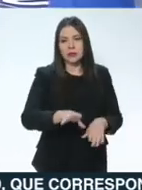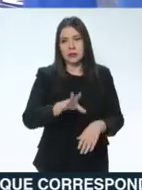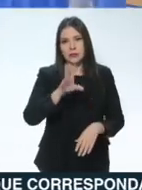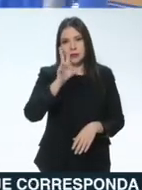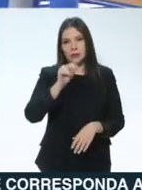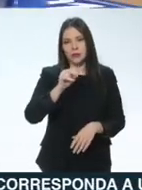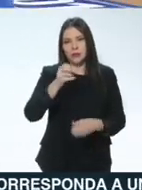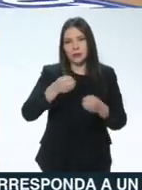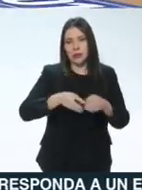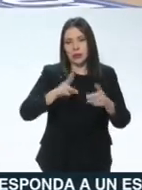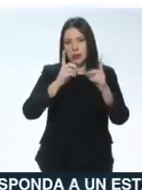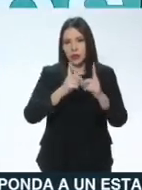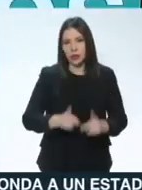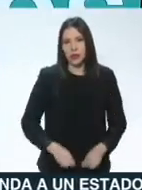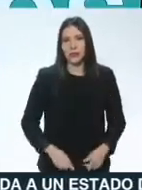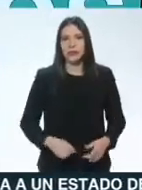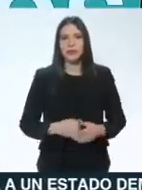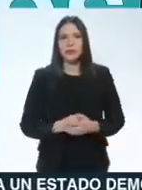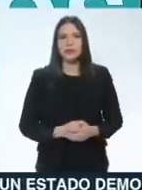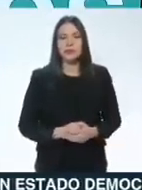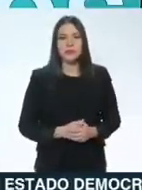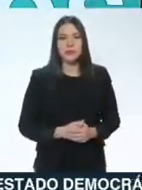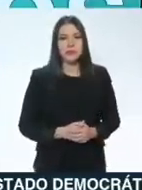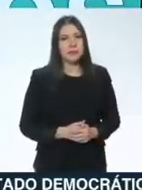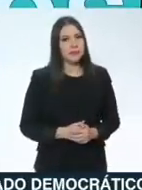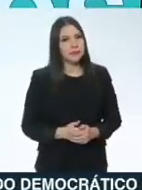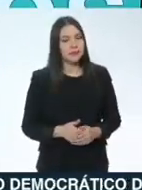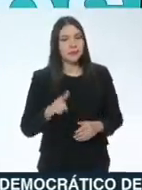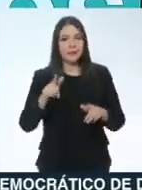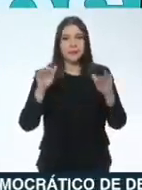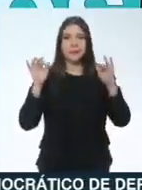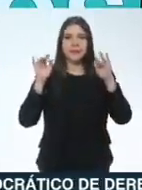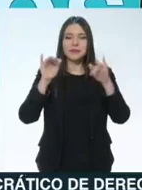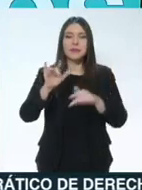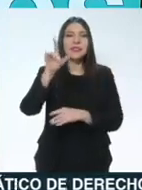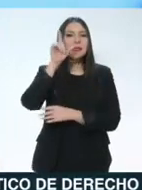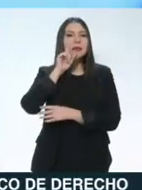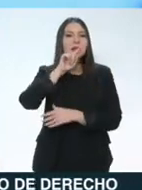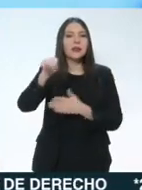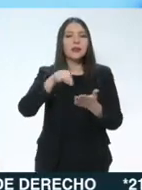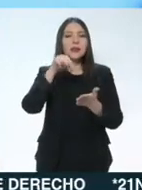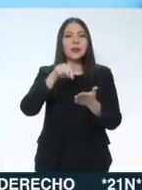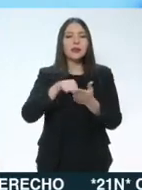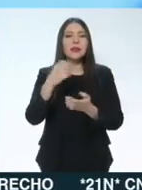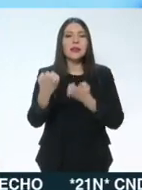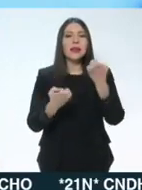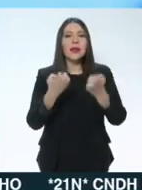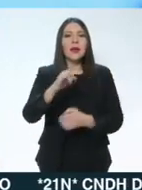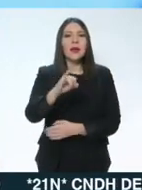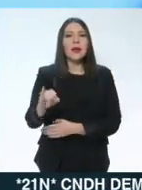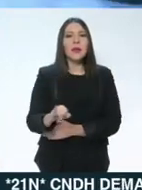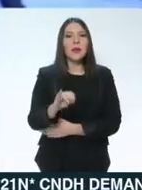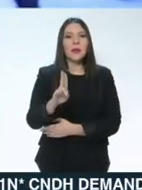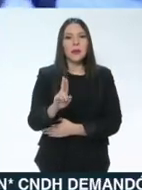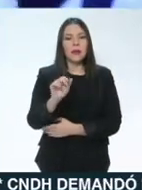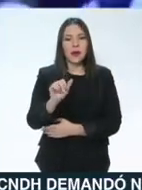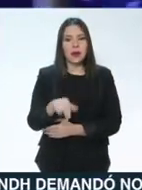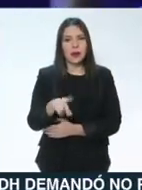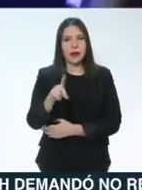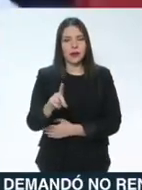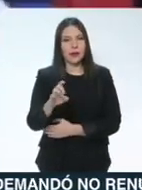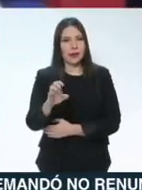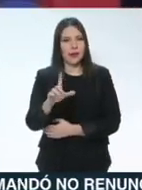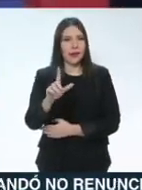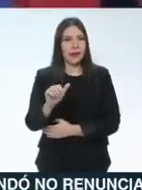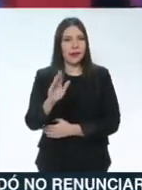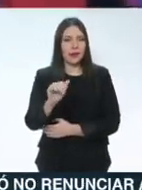el torneo, ¿no? Así que asistan mañana al gimnasio Juan de la Barrera para apoyar a los capitanes.